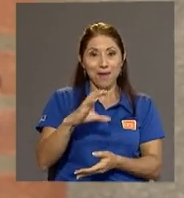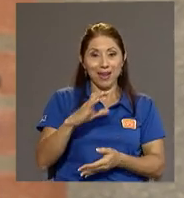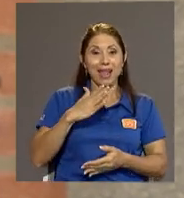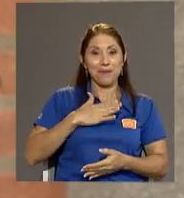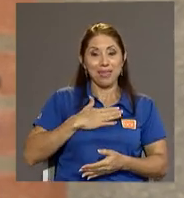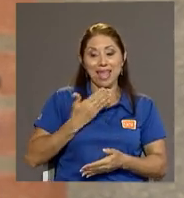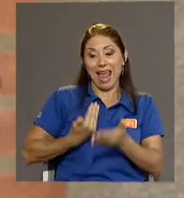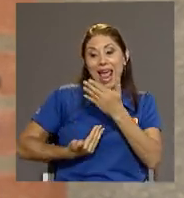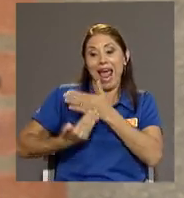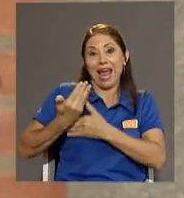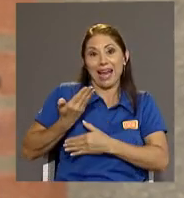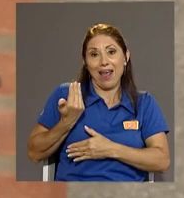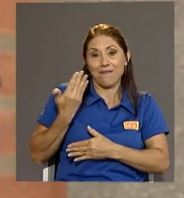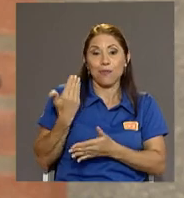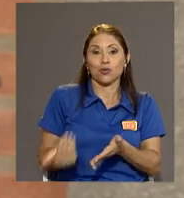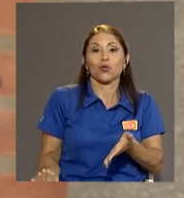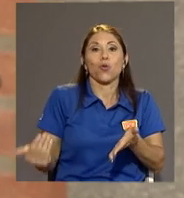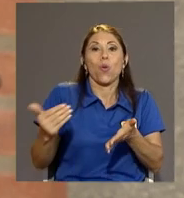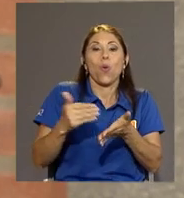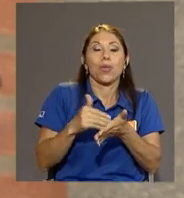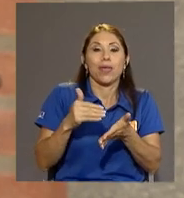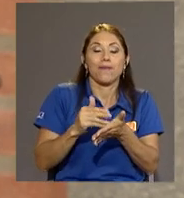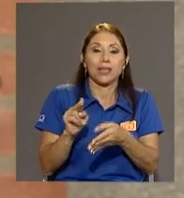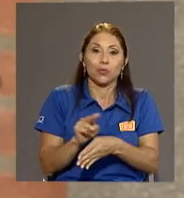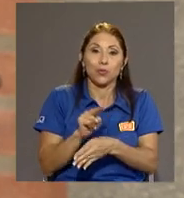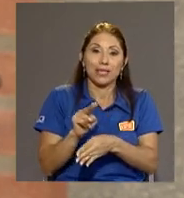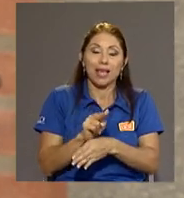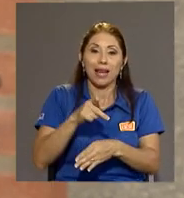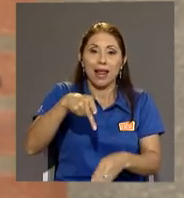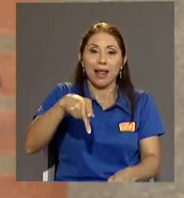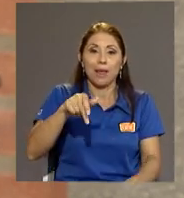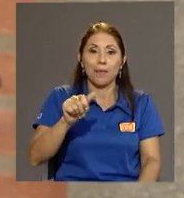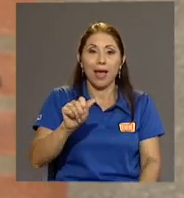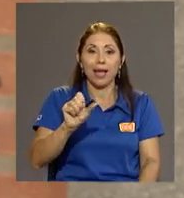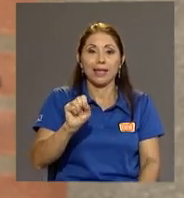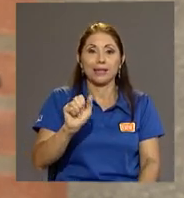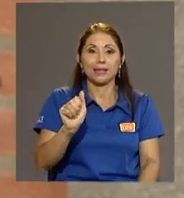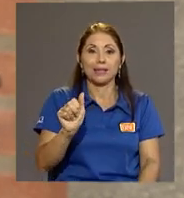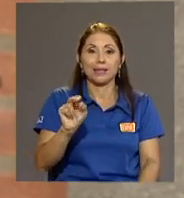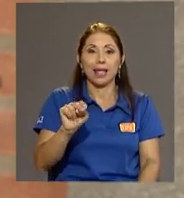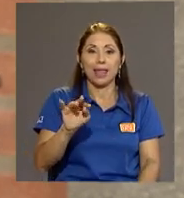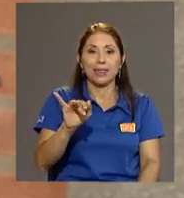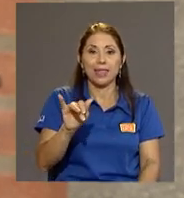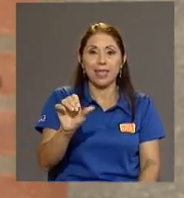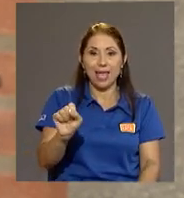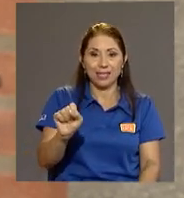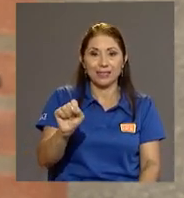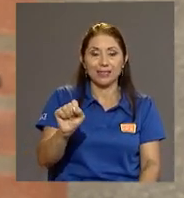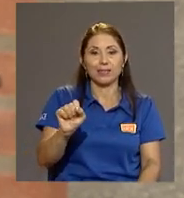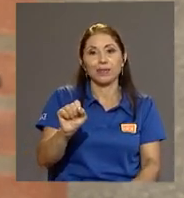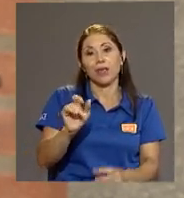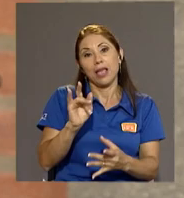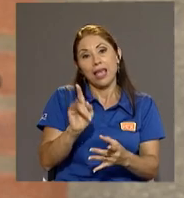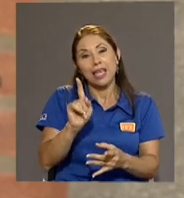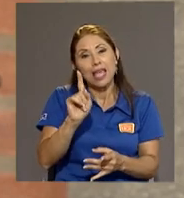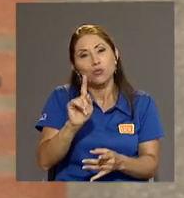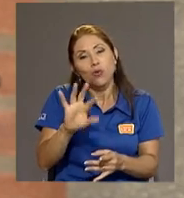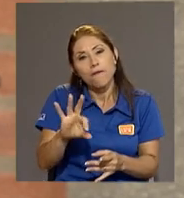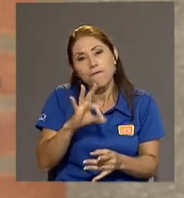pasantías, que es una variante, no en el espíritu de educación dual, pero si uno